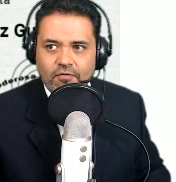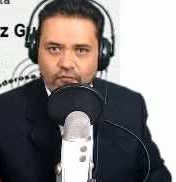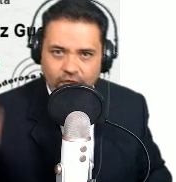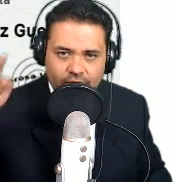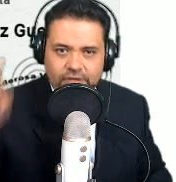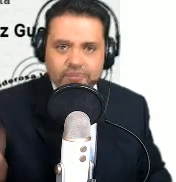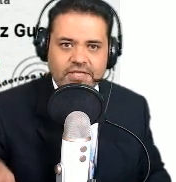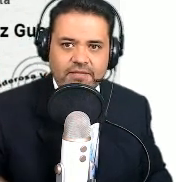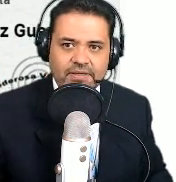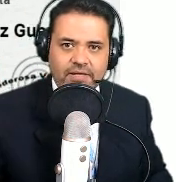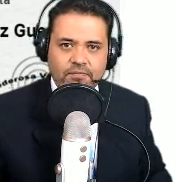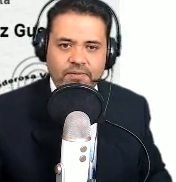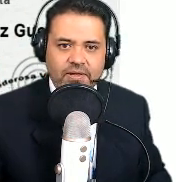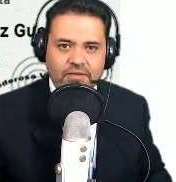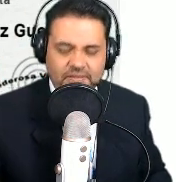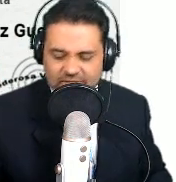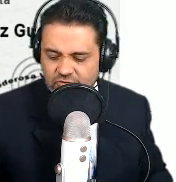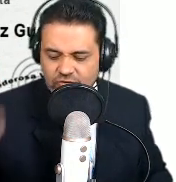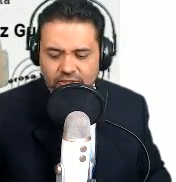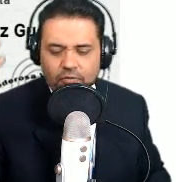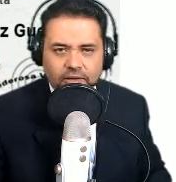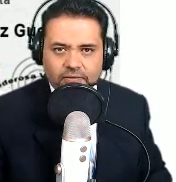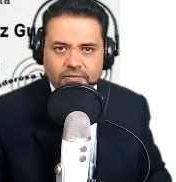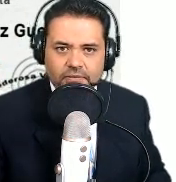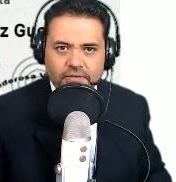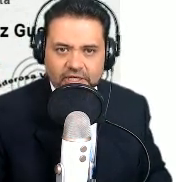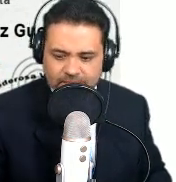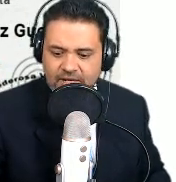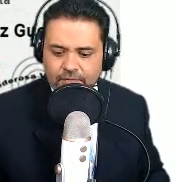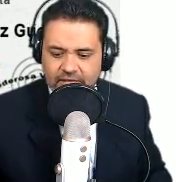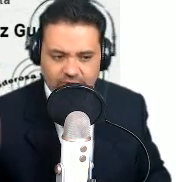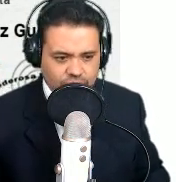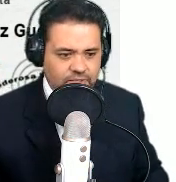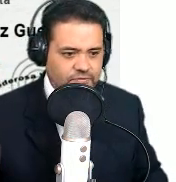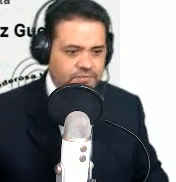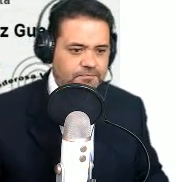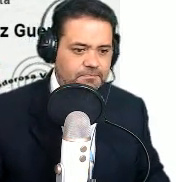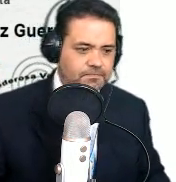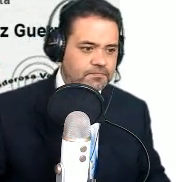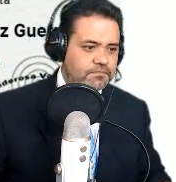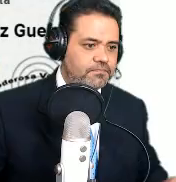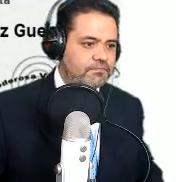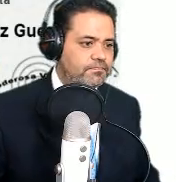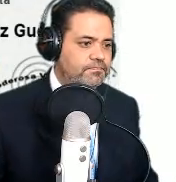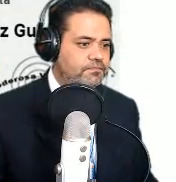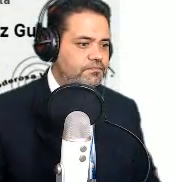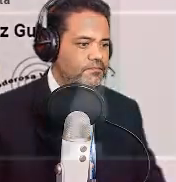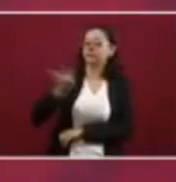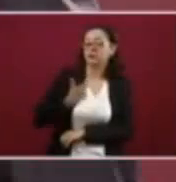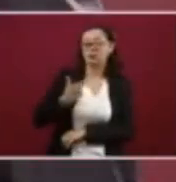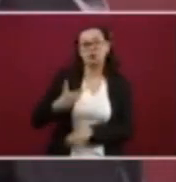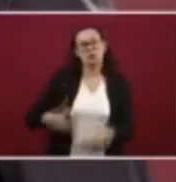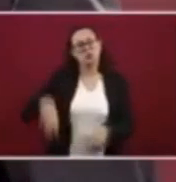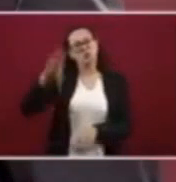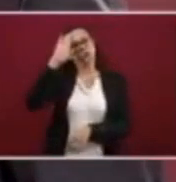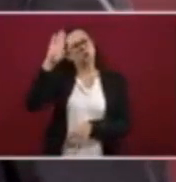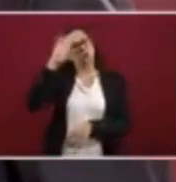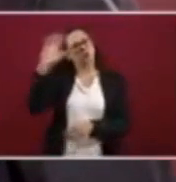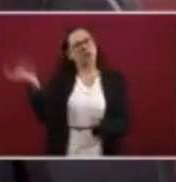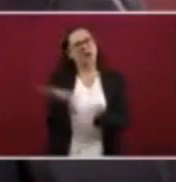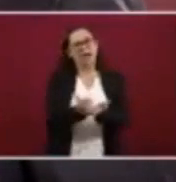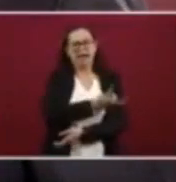fueron ellos los que demandaron primero y además no estoy de acuerdo y explica por qué lo escuchamos constantemente los neoliberales